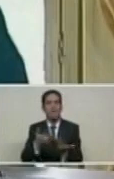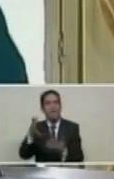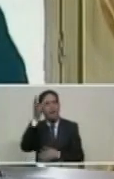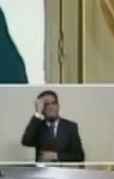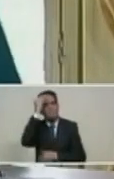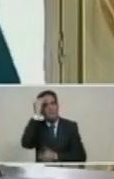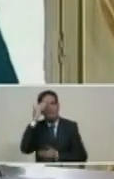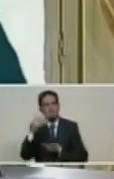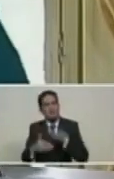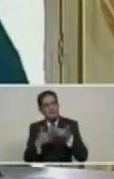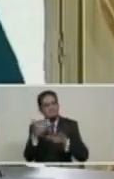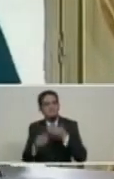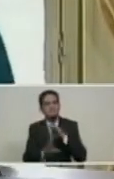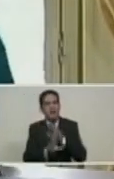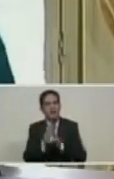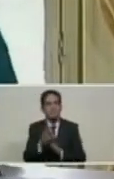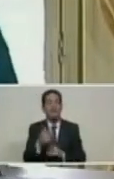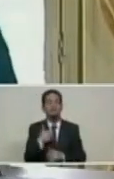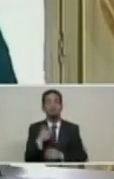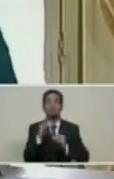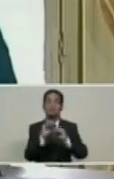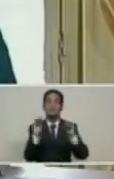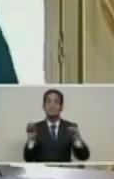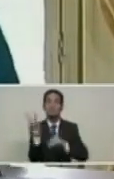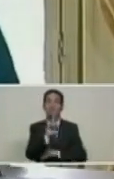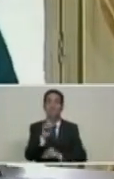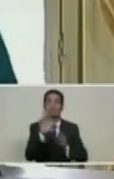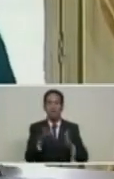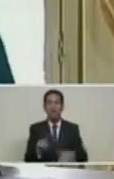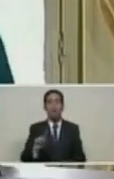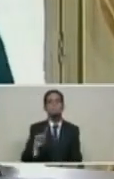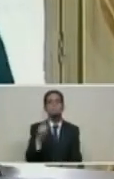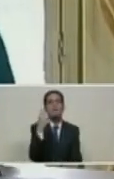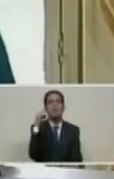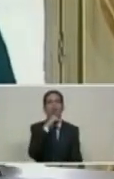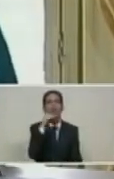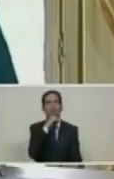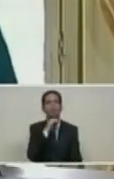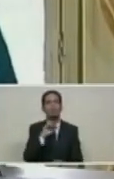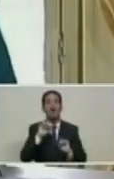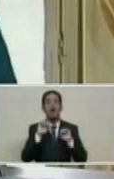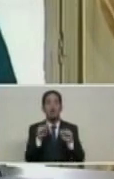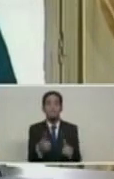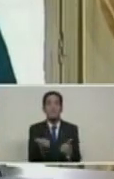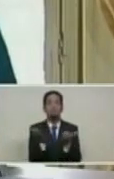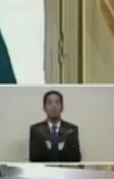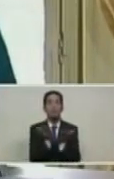avanza. Ese es mi llamado a los venezolanos. Hoy, 1 de octubre, inicio del año escolar